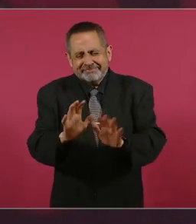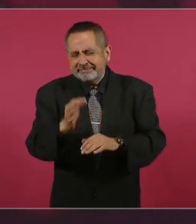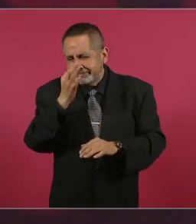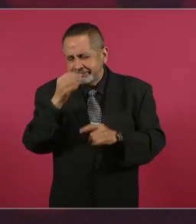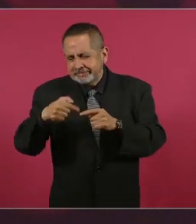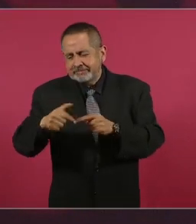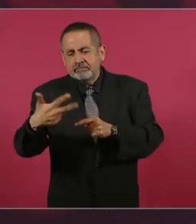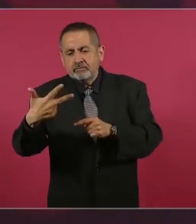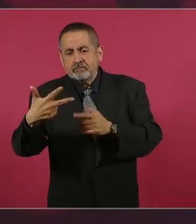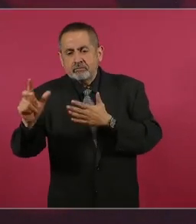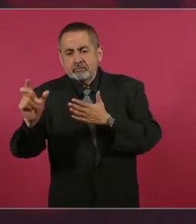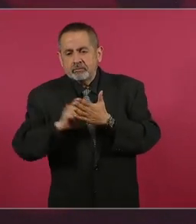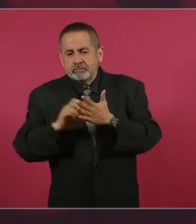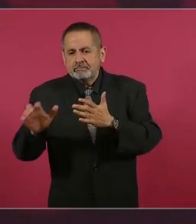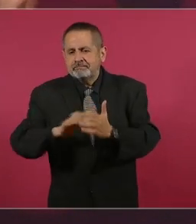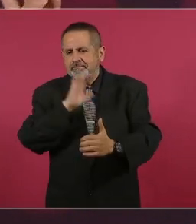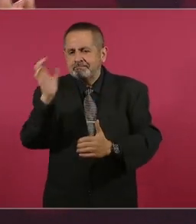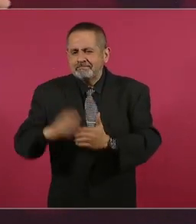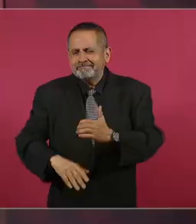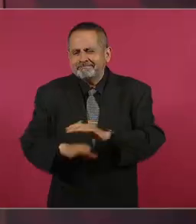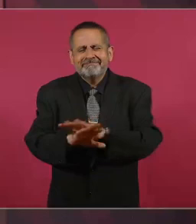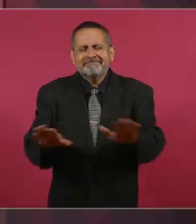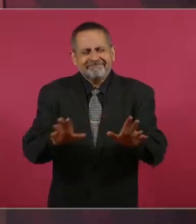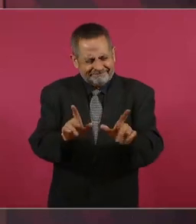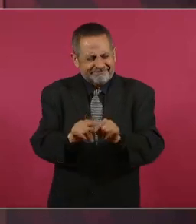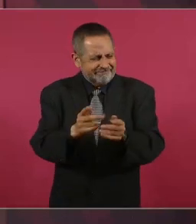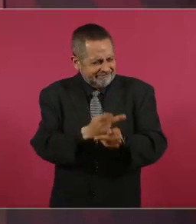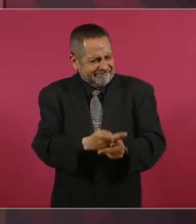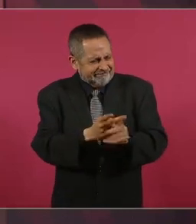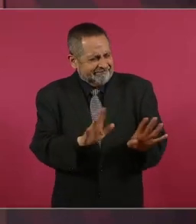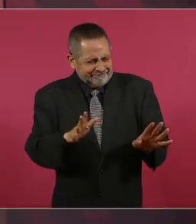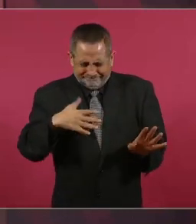voy, ¿sí?